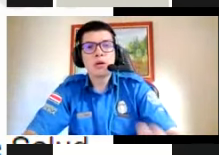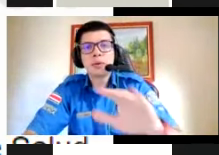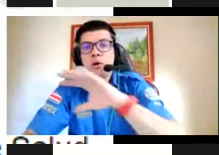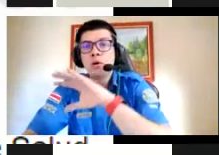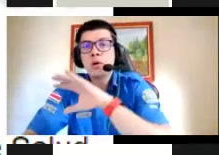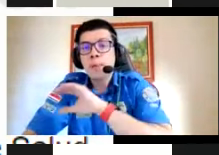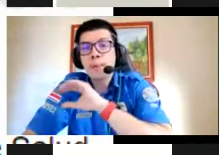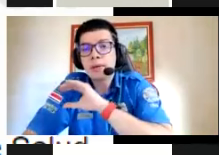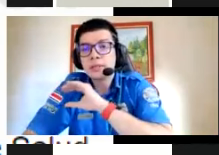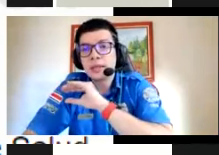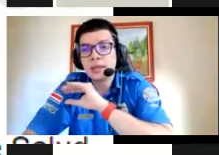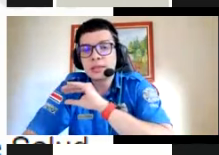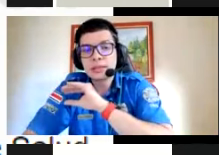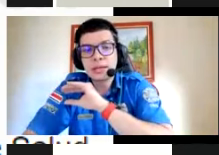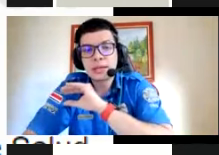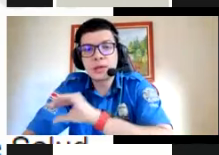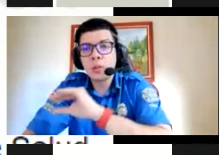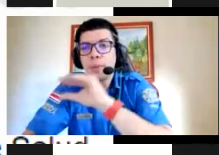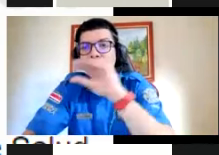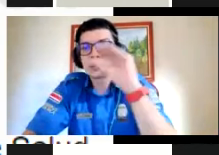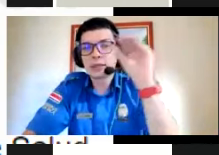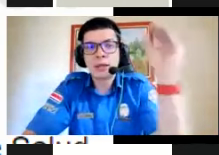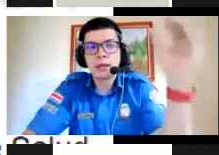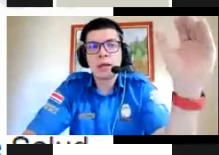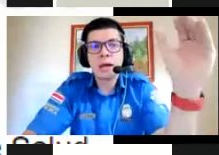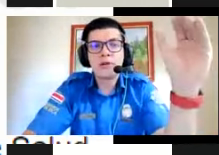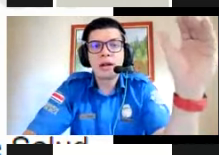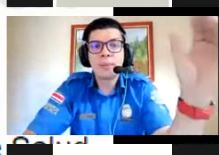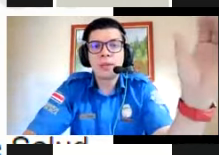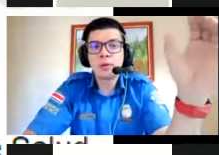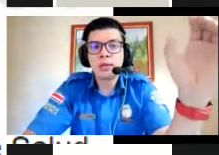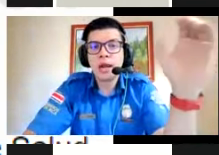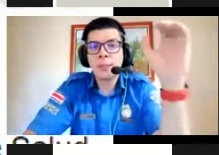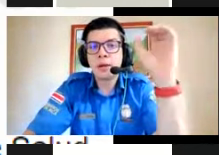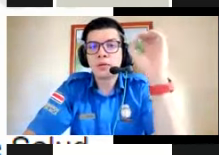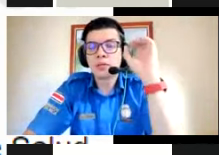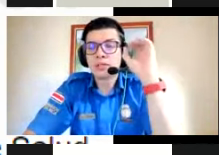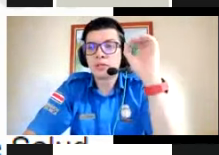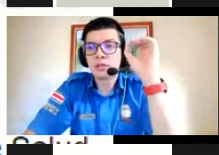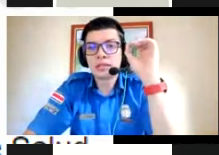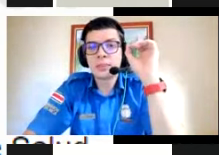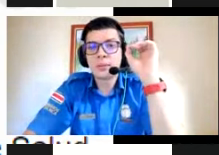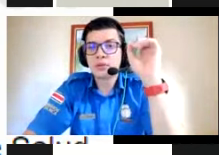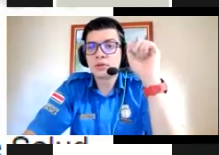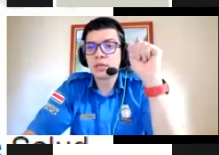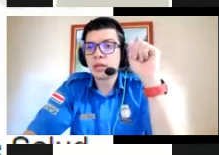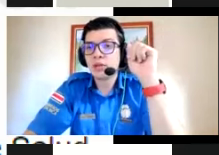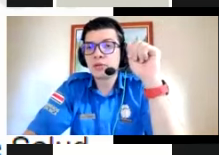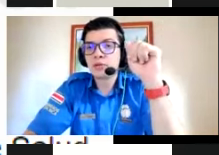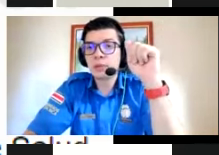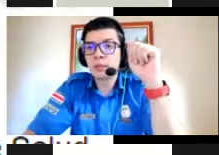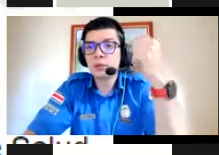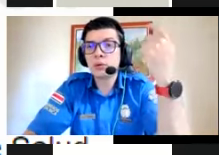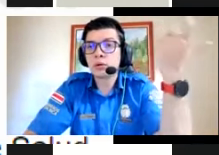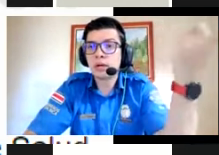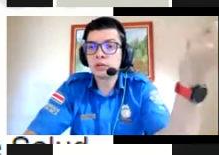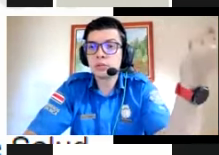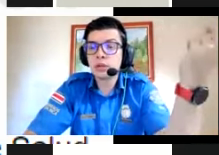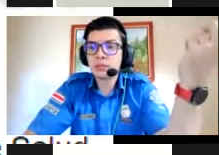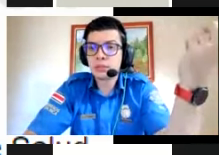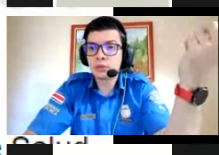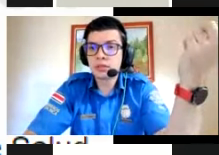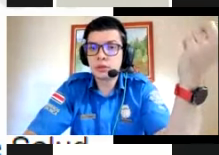licuado de petróleo, pero este artículo pasa al Reglamento General para autorizaciones de permisos sanitarios de funcionamiento